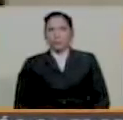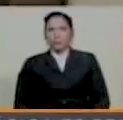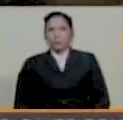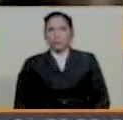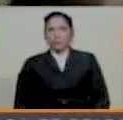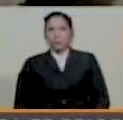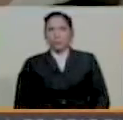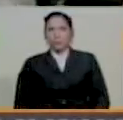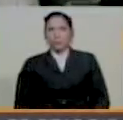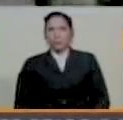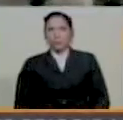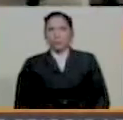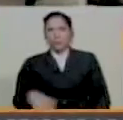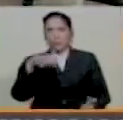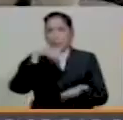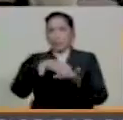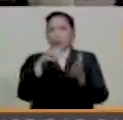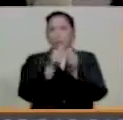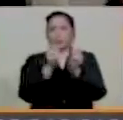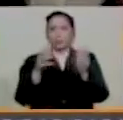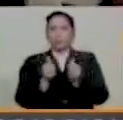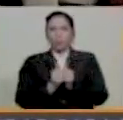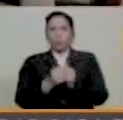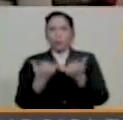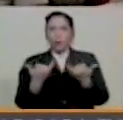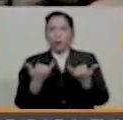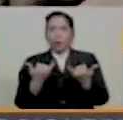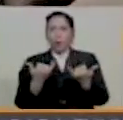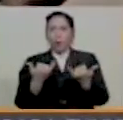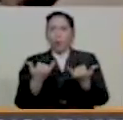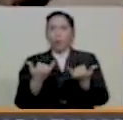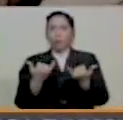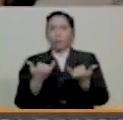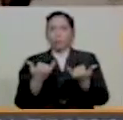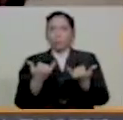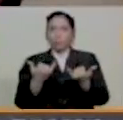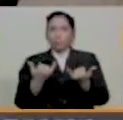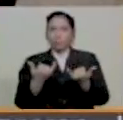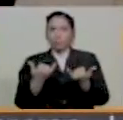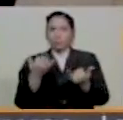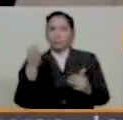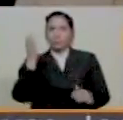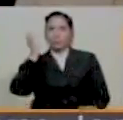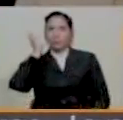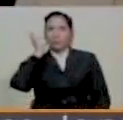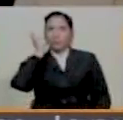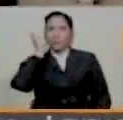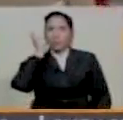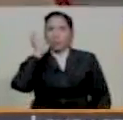Representando al estado Anzoátegui. Ahora llamamos a Amanda Jesuana Arellano Bastidas,